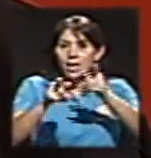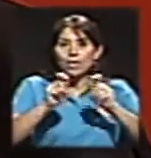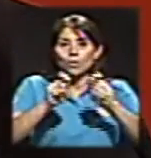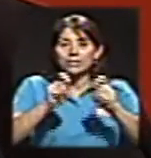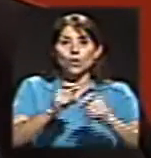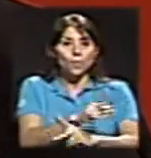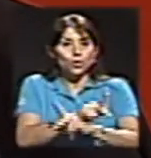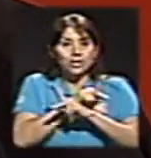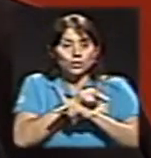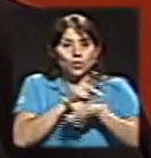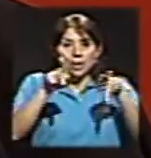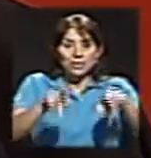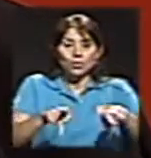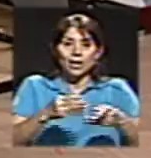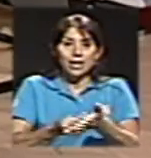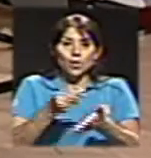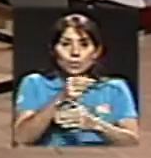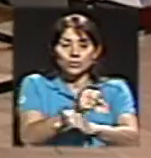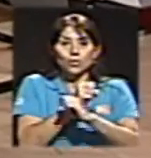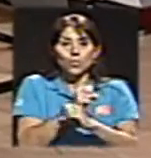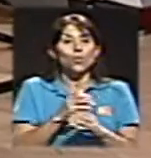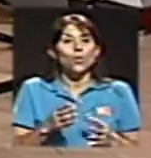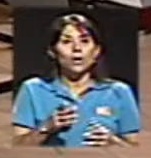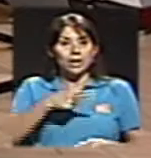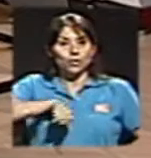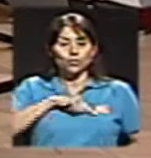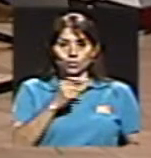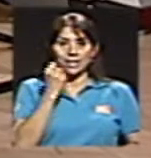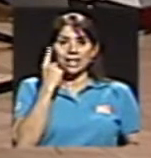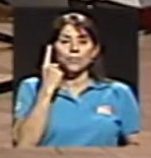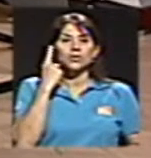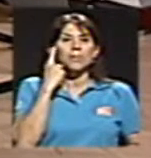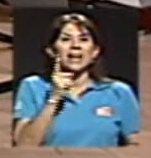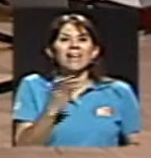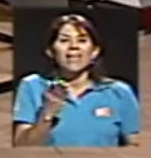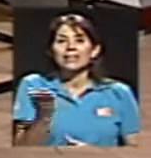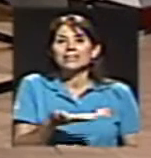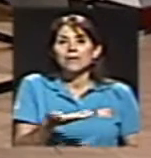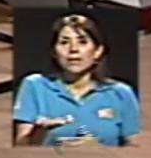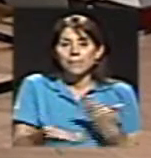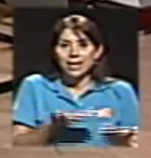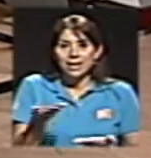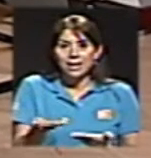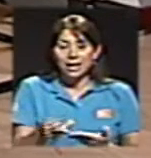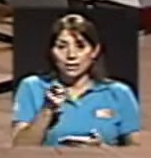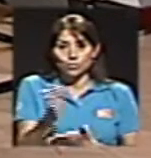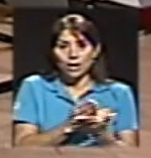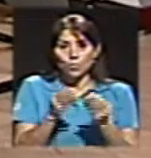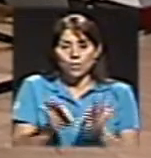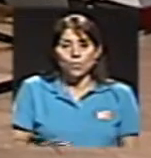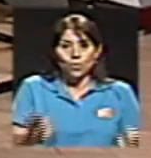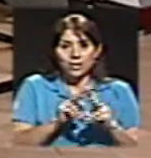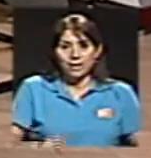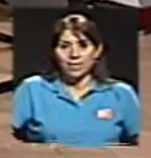más claridad en los contratos, que es fundamental para que las personas entendamos para qué sirven, ¿verdad? Porque es un elemento fundamental también en la vida de las personas, ¿verdad?